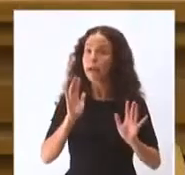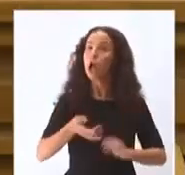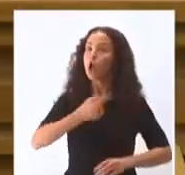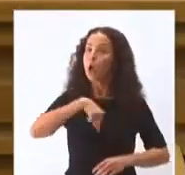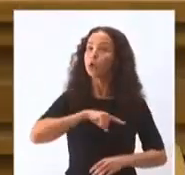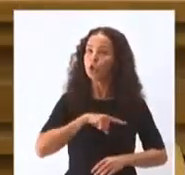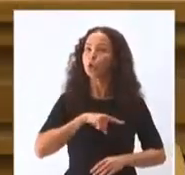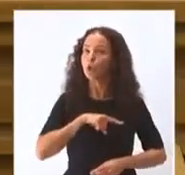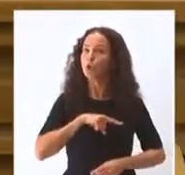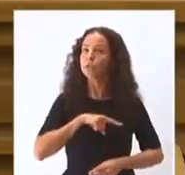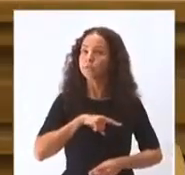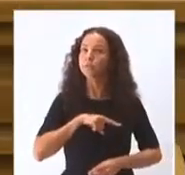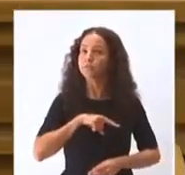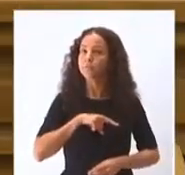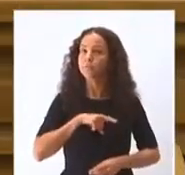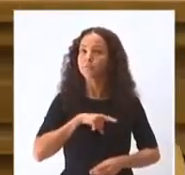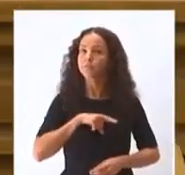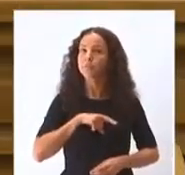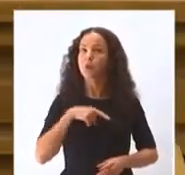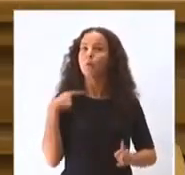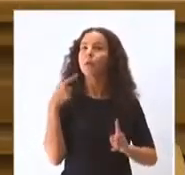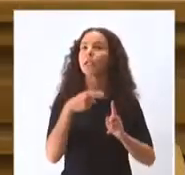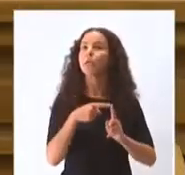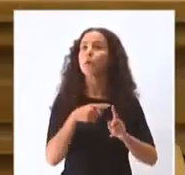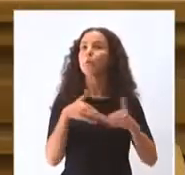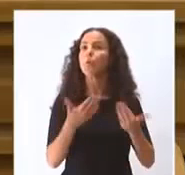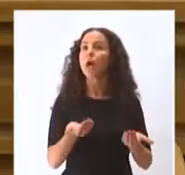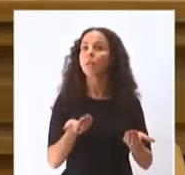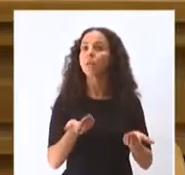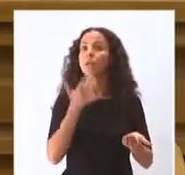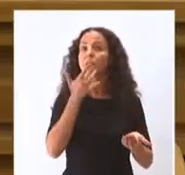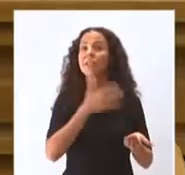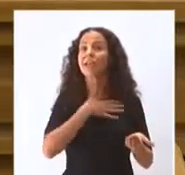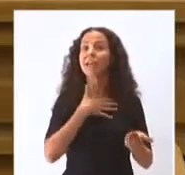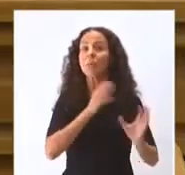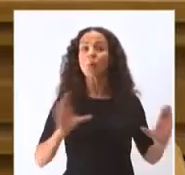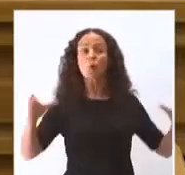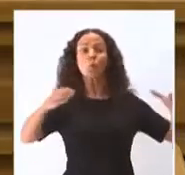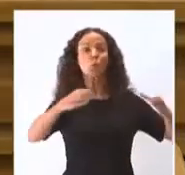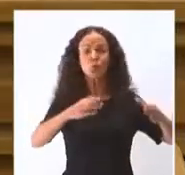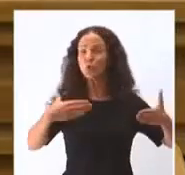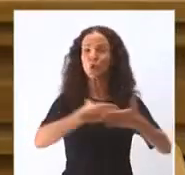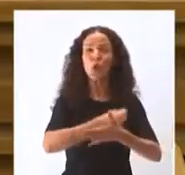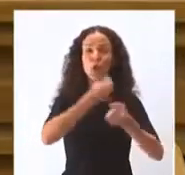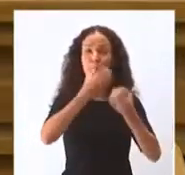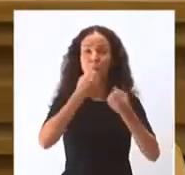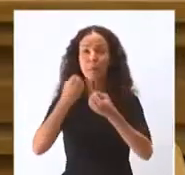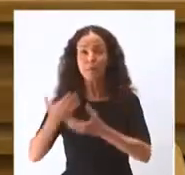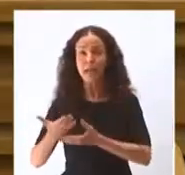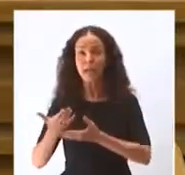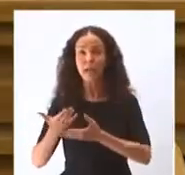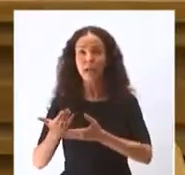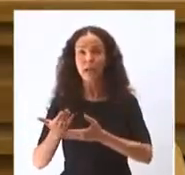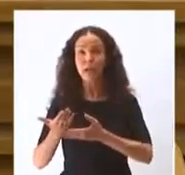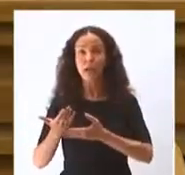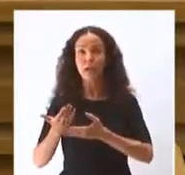a un criterio evidente y es el de si queremos que el conjunto vaya bien no permitirnos que alguien vaya tan